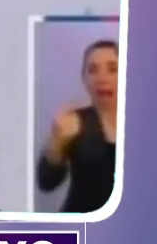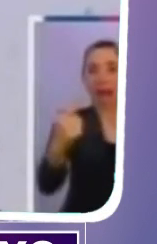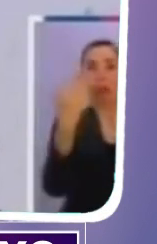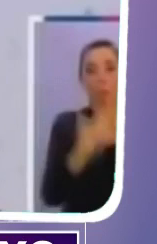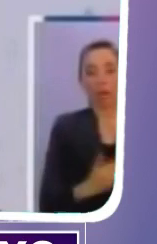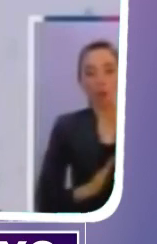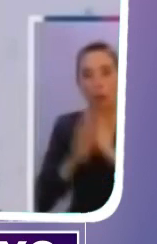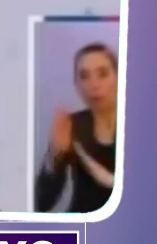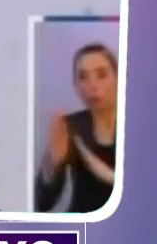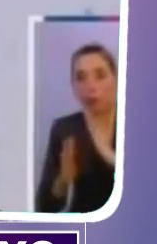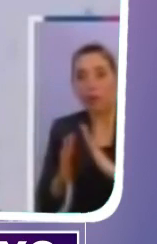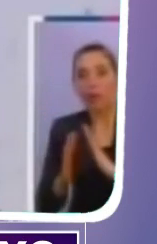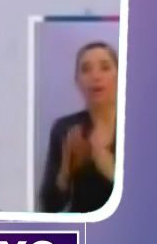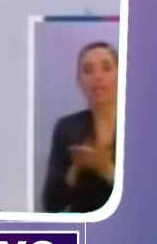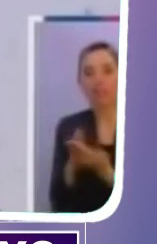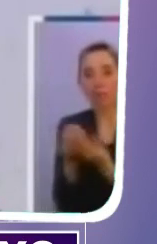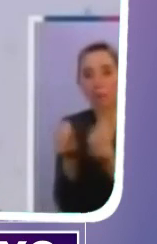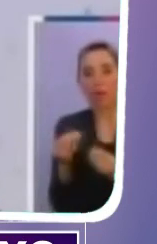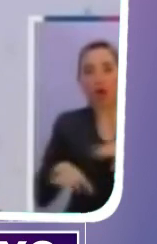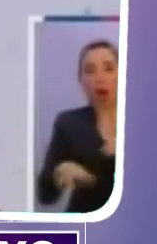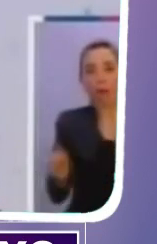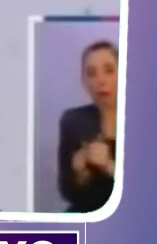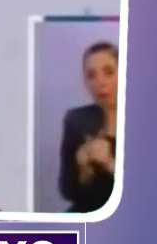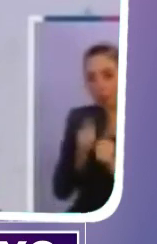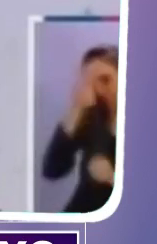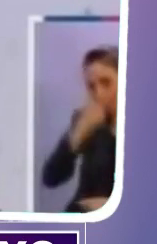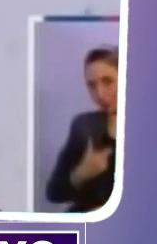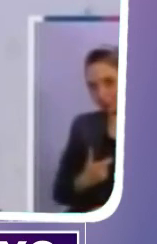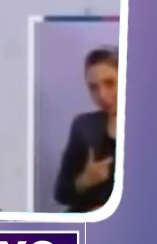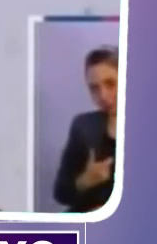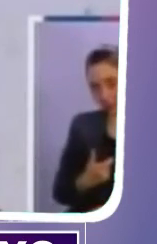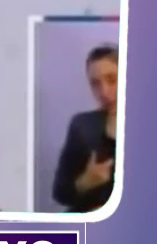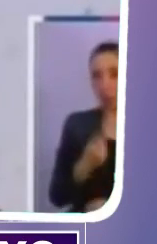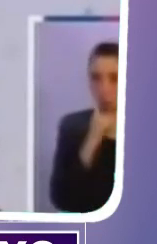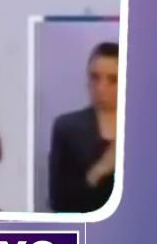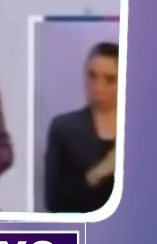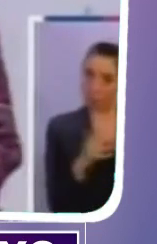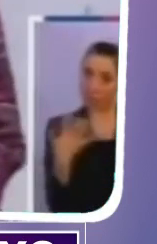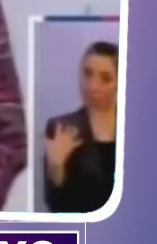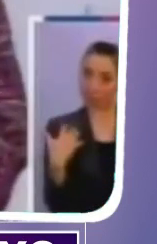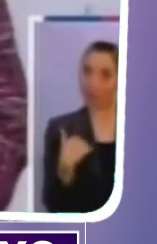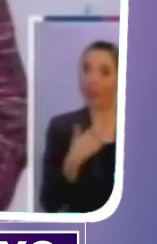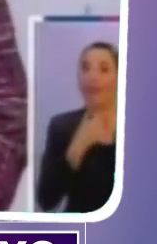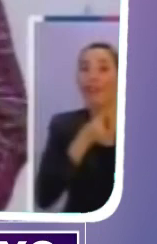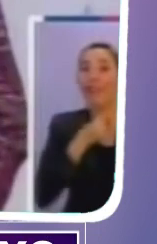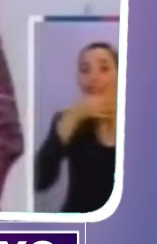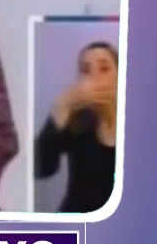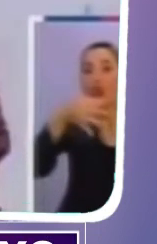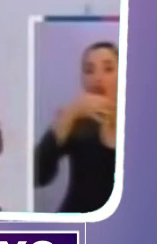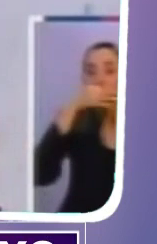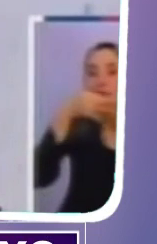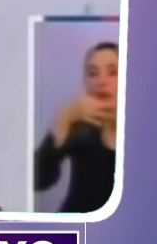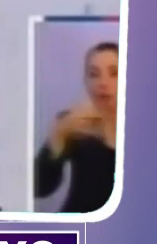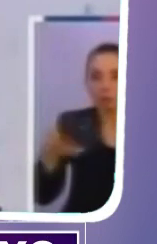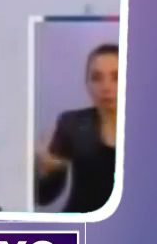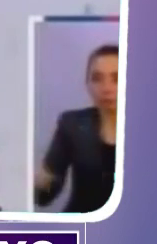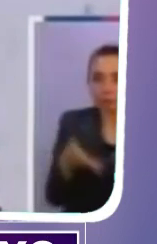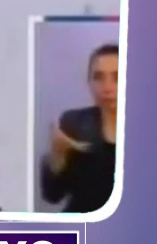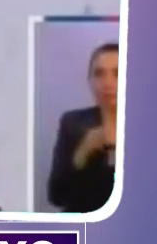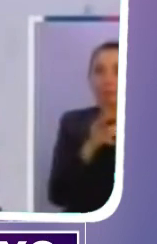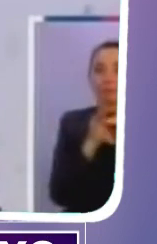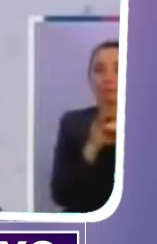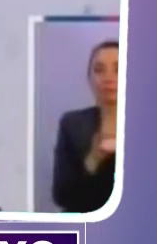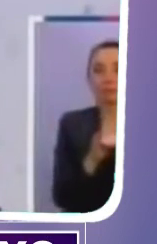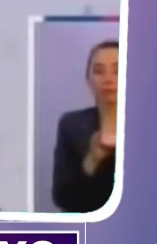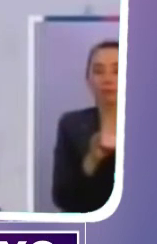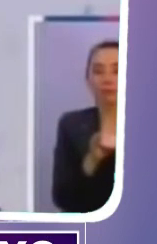y bienestar de nuestros animales de compañía. Como prueba de esta responsabilidad, quiero contarles que incentivaremos y